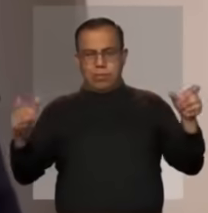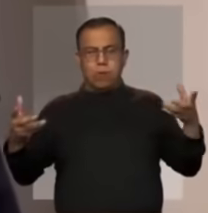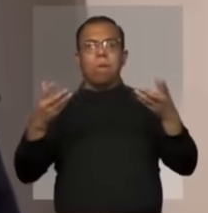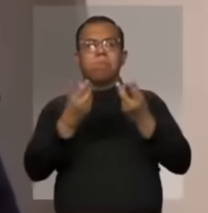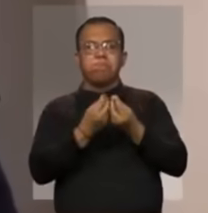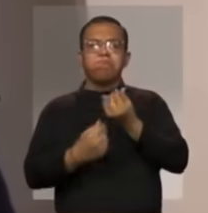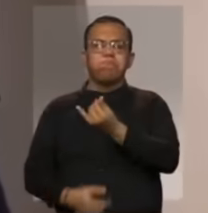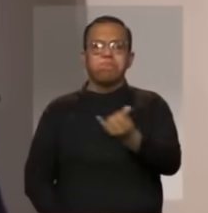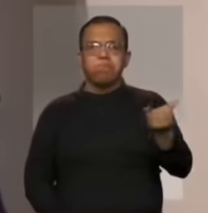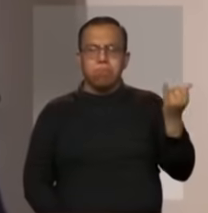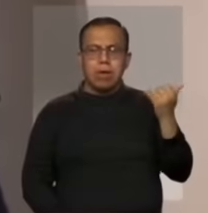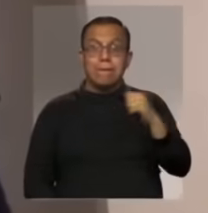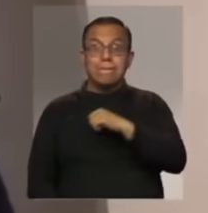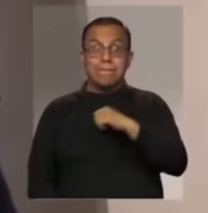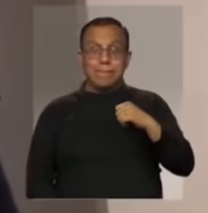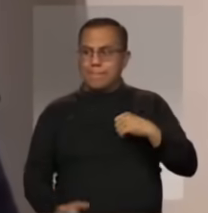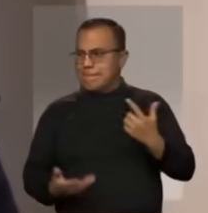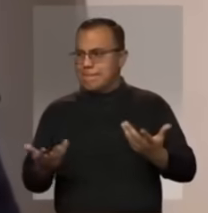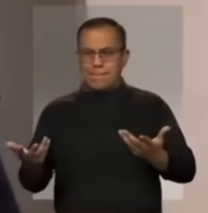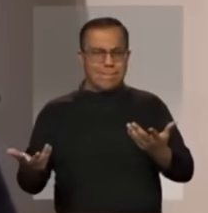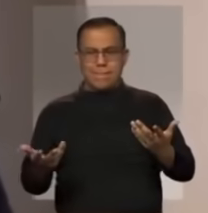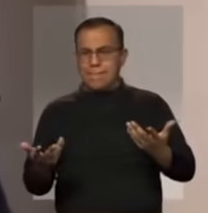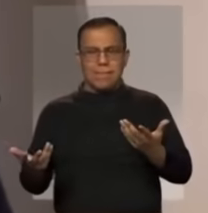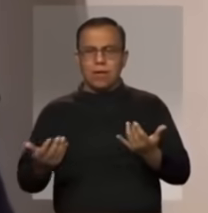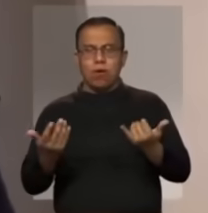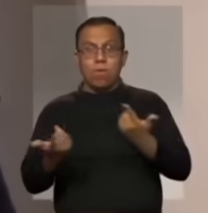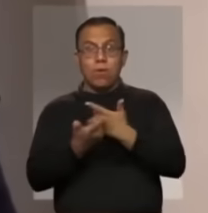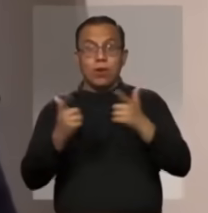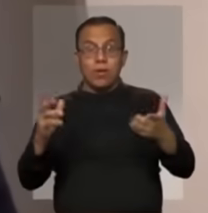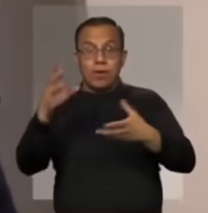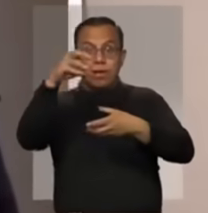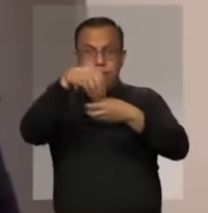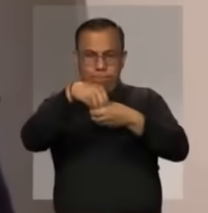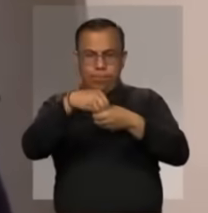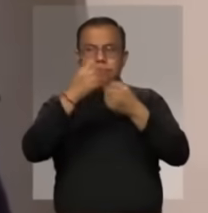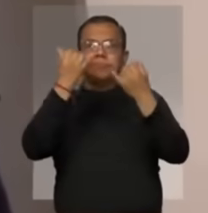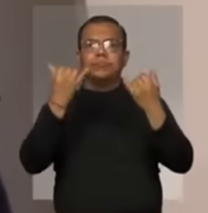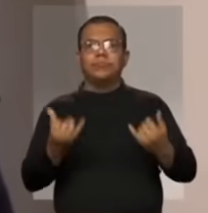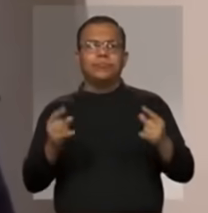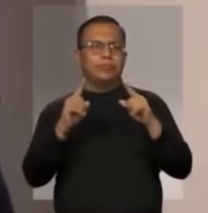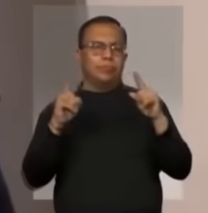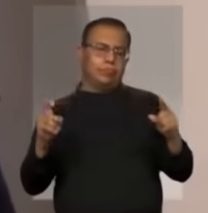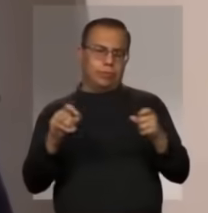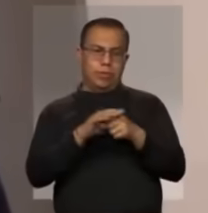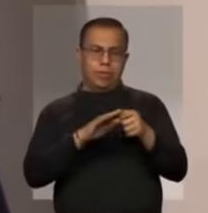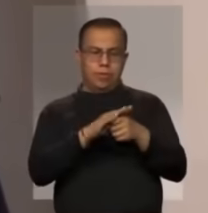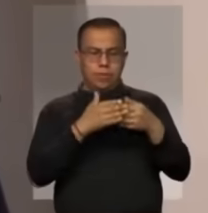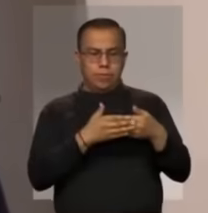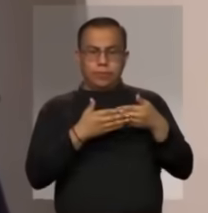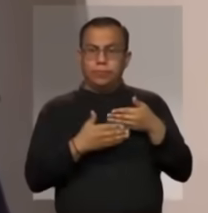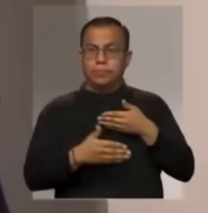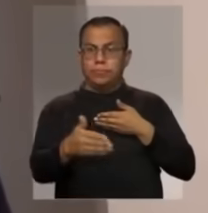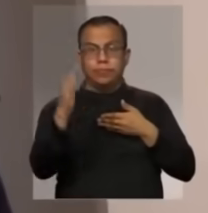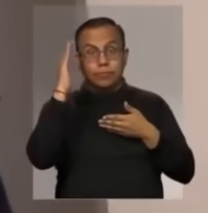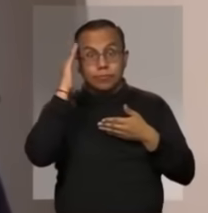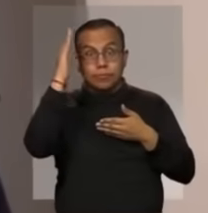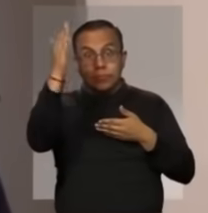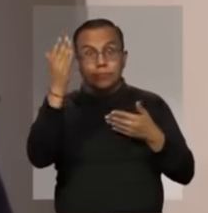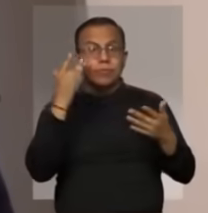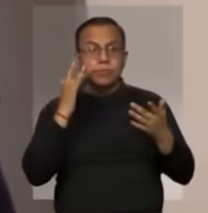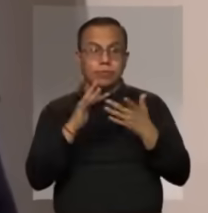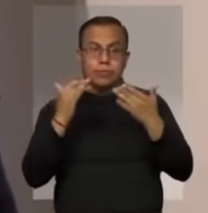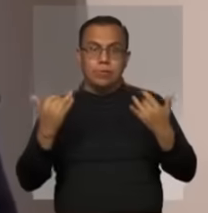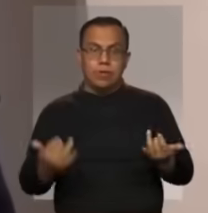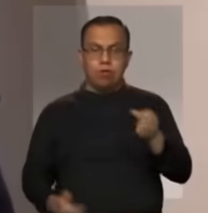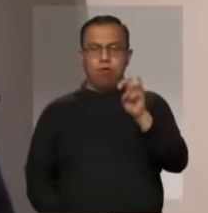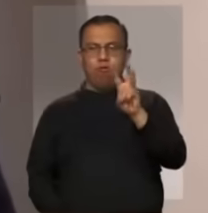la Corte, la privación de su libertad de locomoción y que pasan de aquí en adelante para el futuro a tener